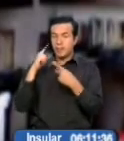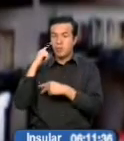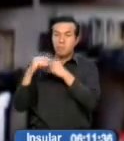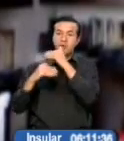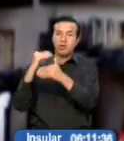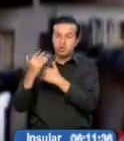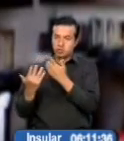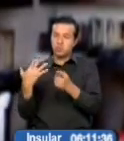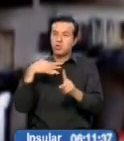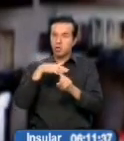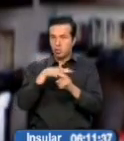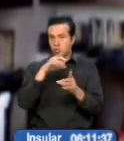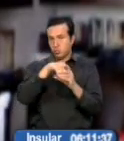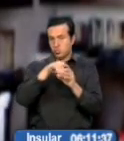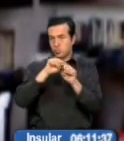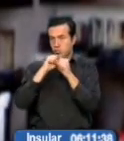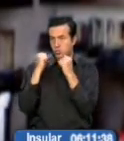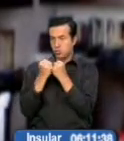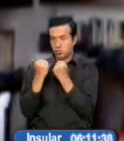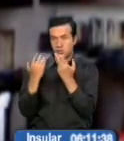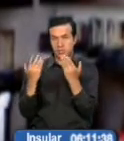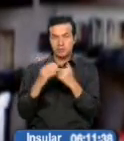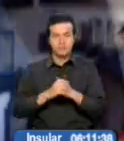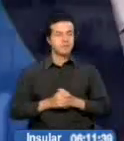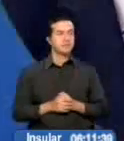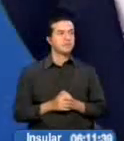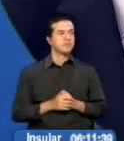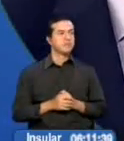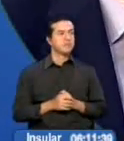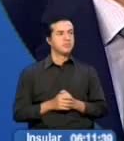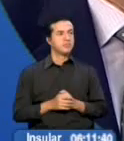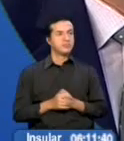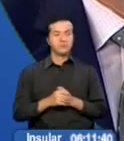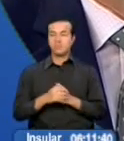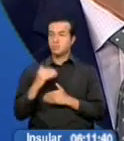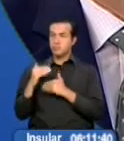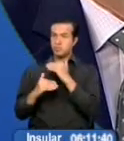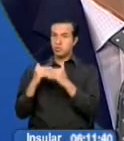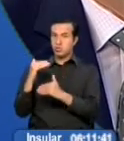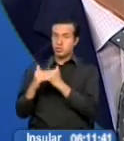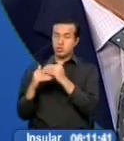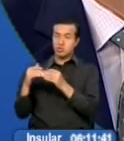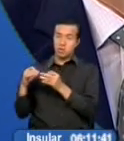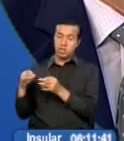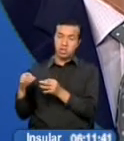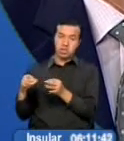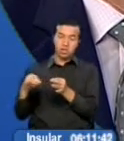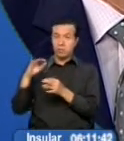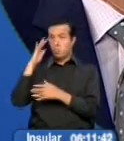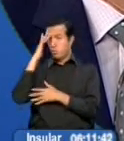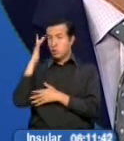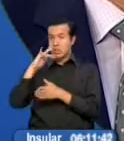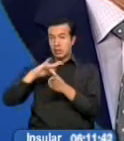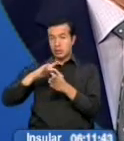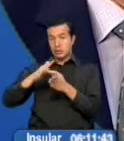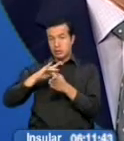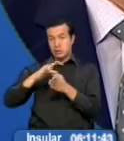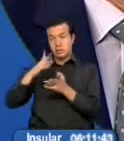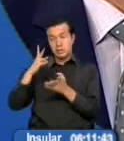de reincorporación a la sociedad civil. Si ya ese proceso se dilata, pues existe un riesgo de